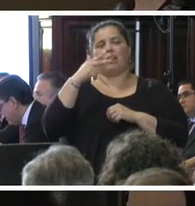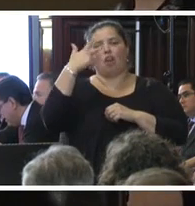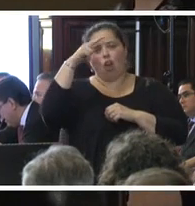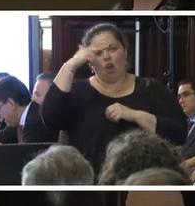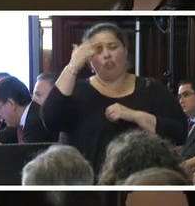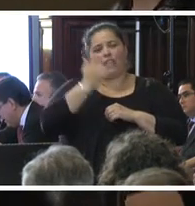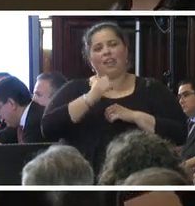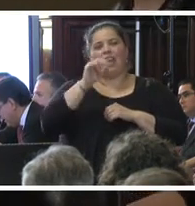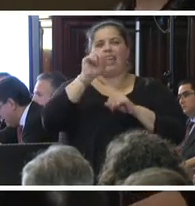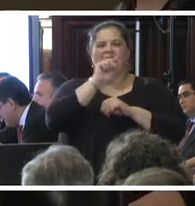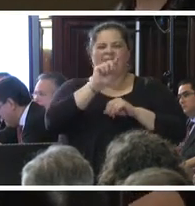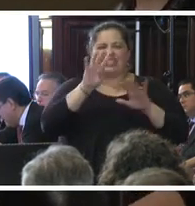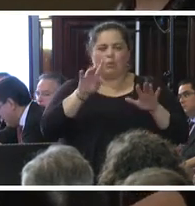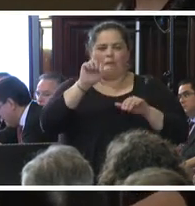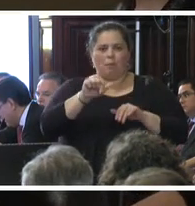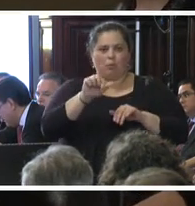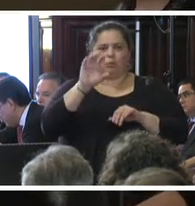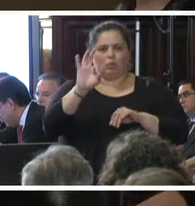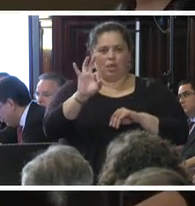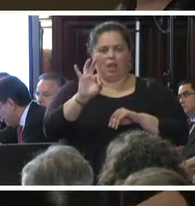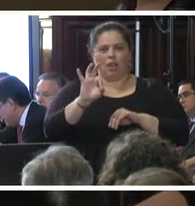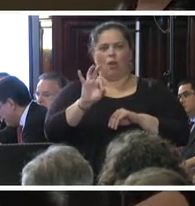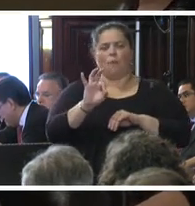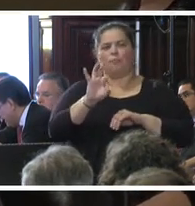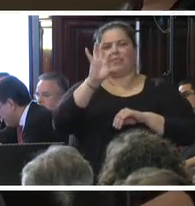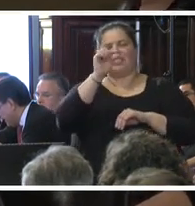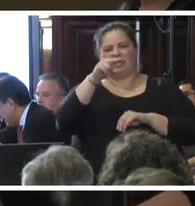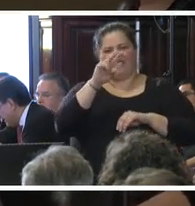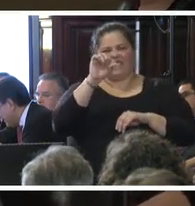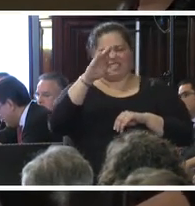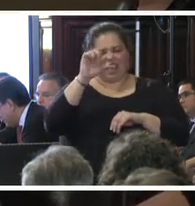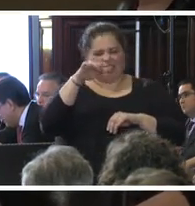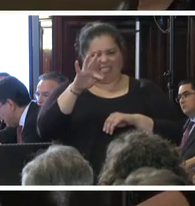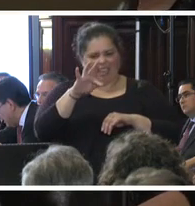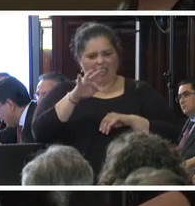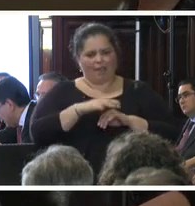19.0, San Vicente 21, Bahamas 23, Haití